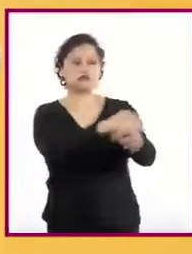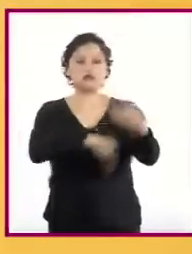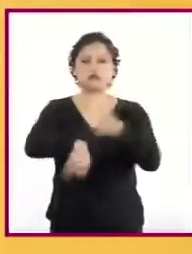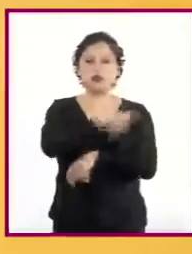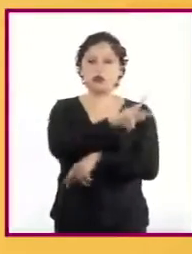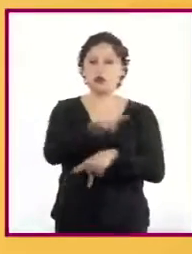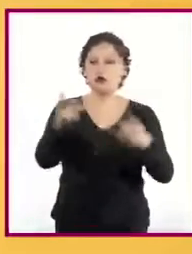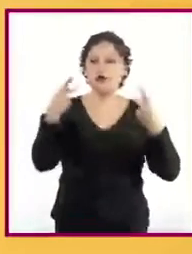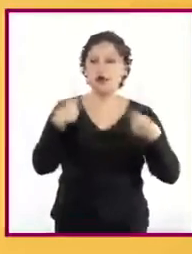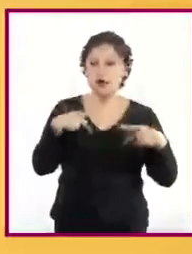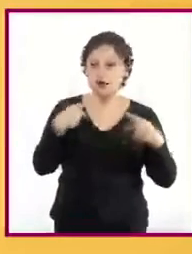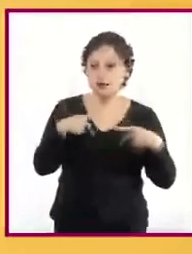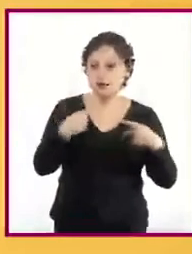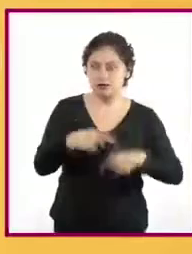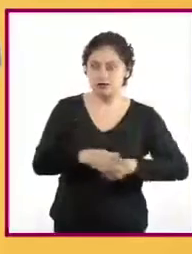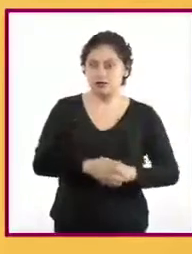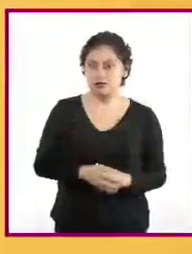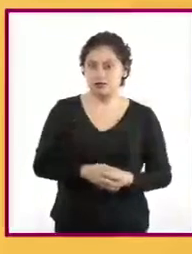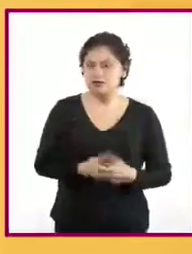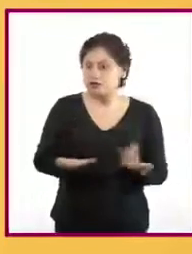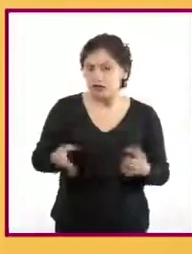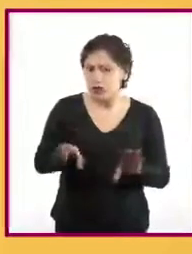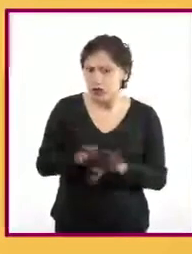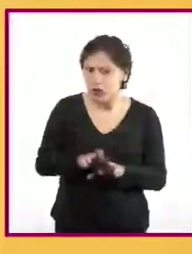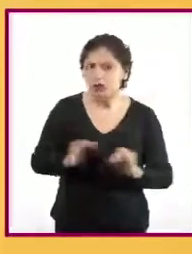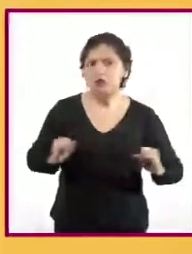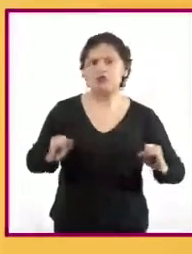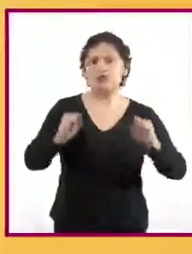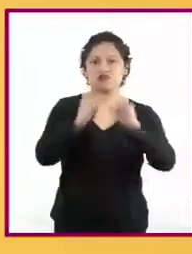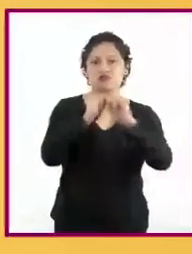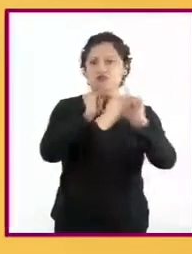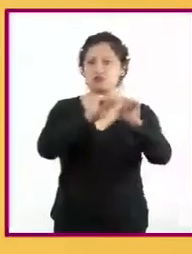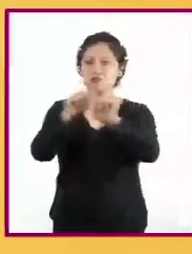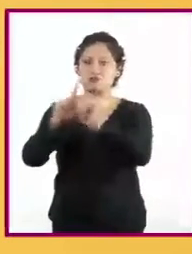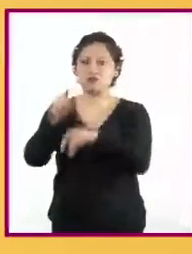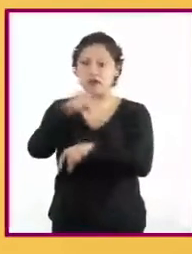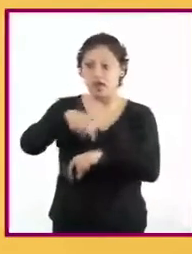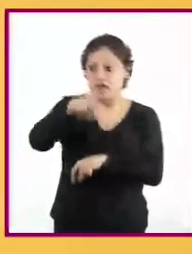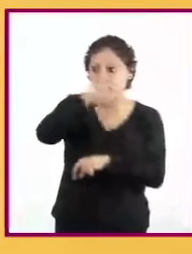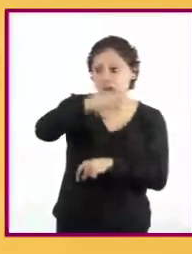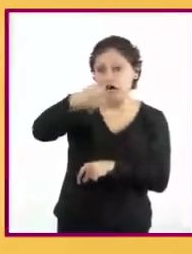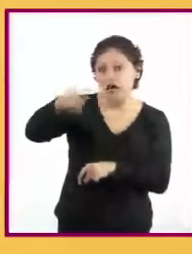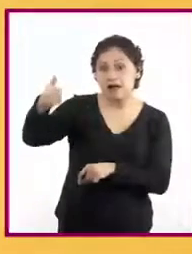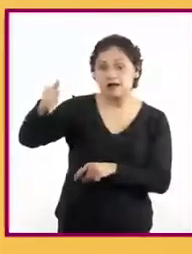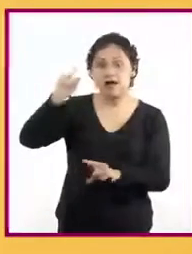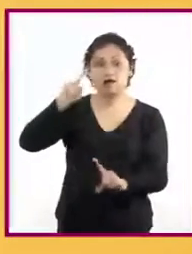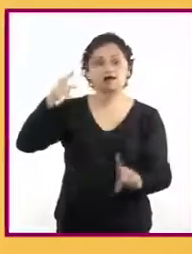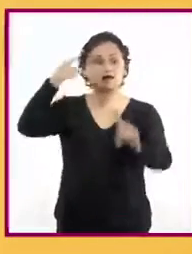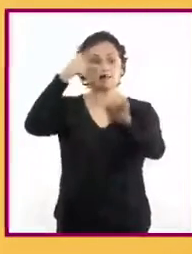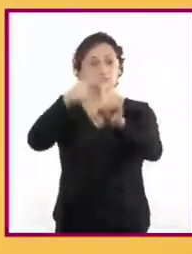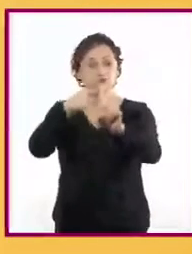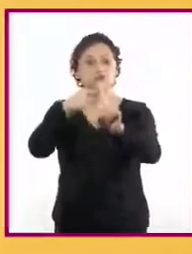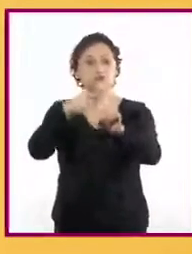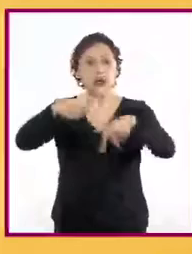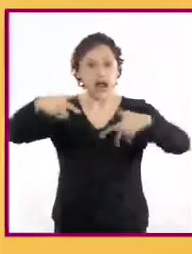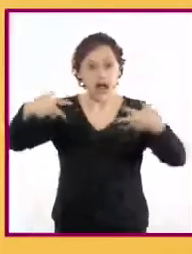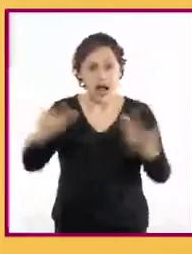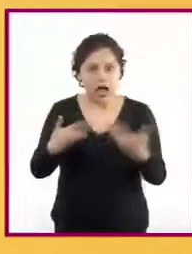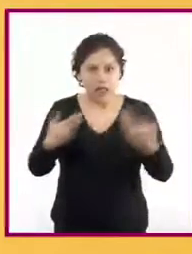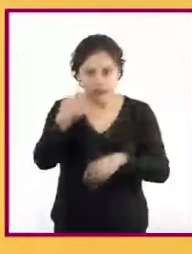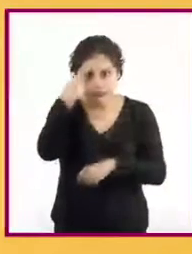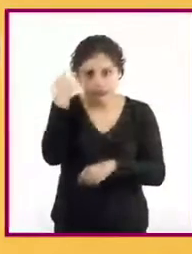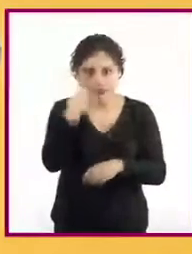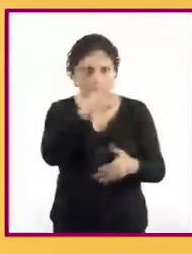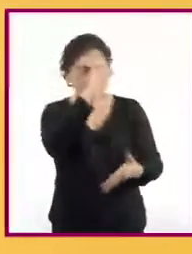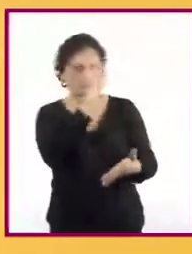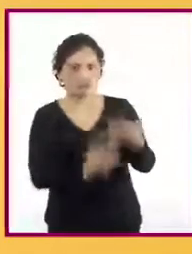personas a través de diversas instituciones que tienen la facultad para actuar en casos donde se cometen abusos para